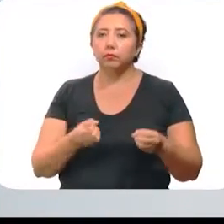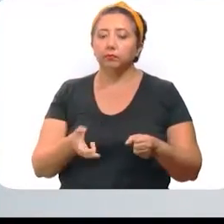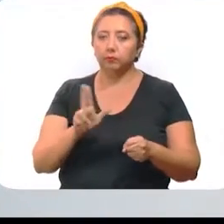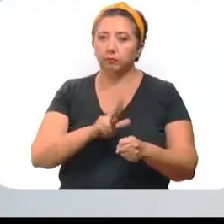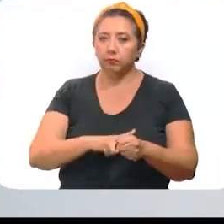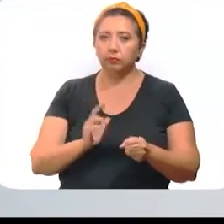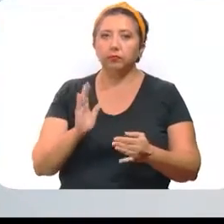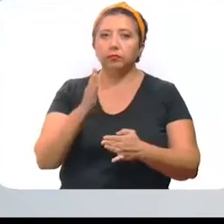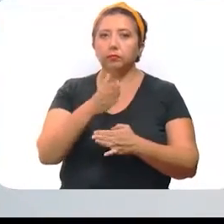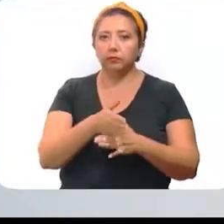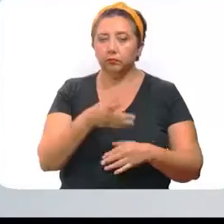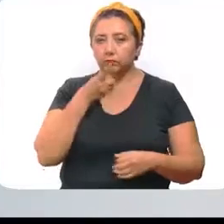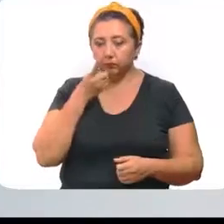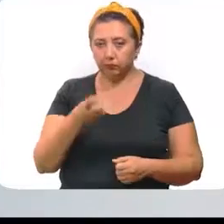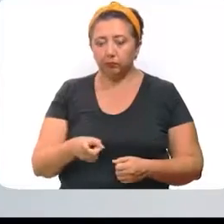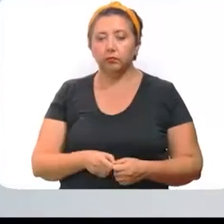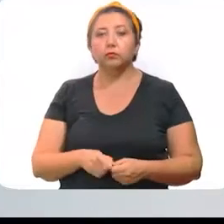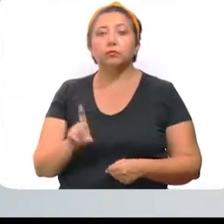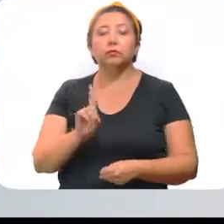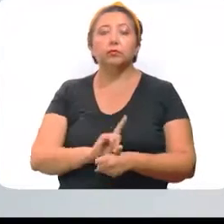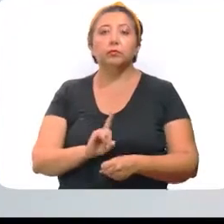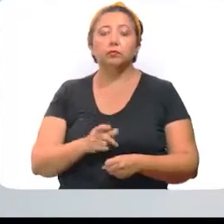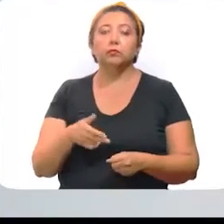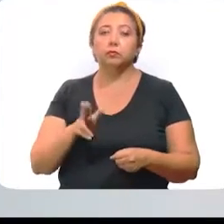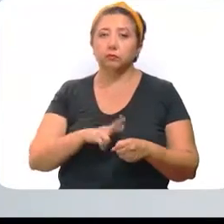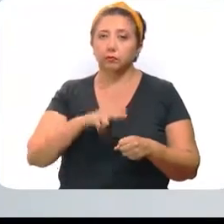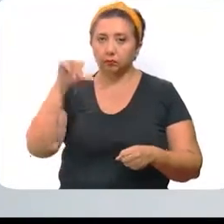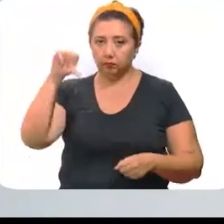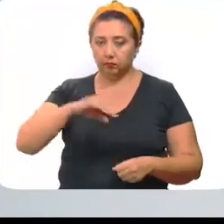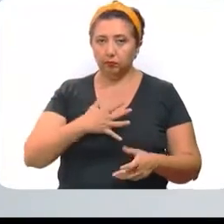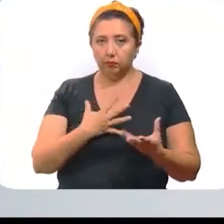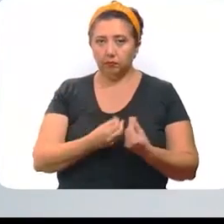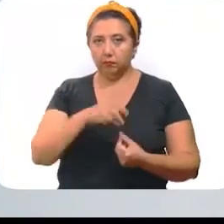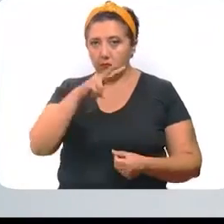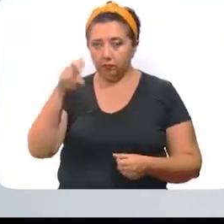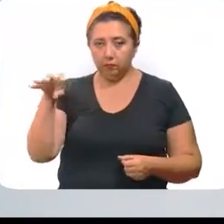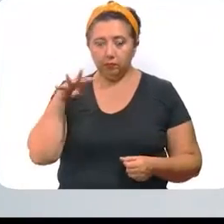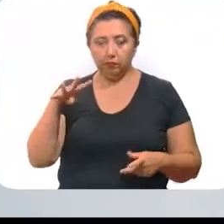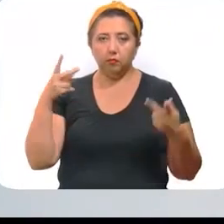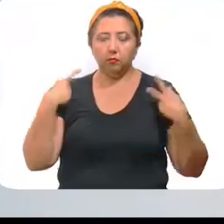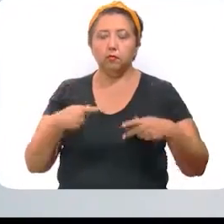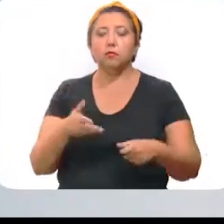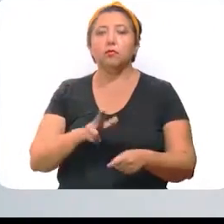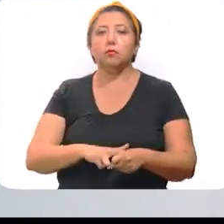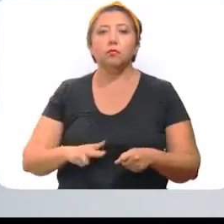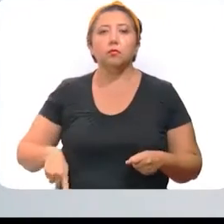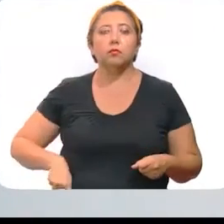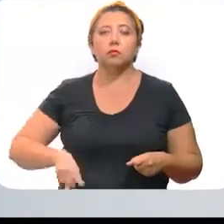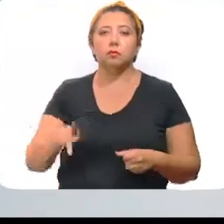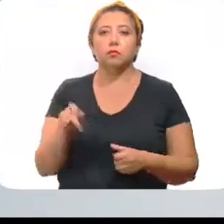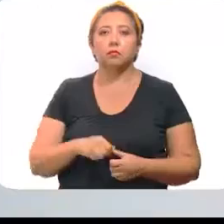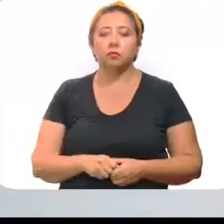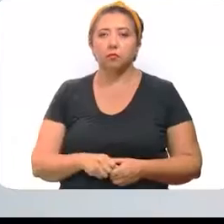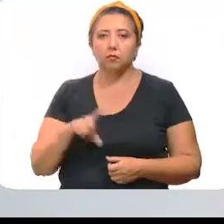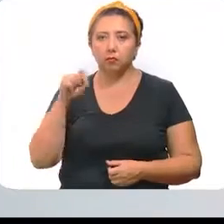importantes son la ocupación hospitalaria y los ingresos diarios. El día de hoy tenemos 219 pacientes en hospitales